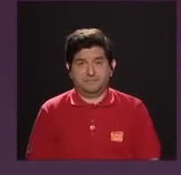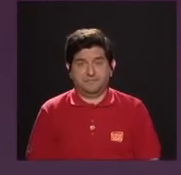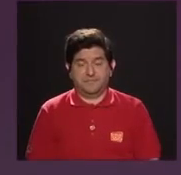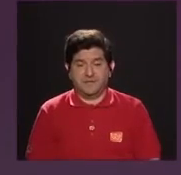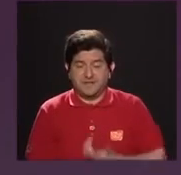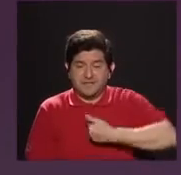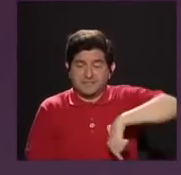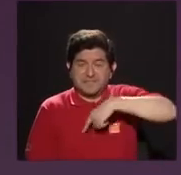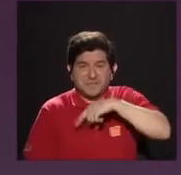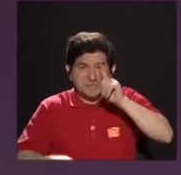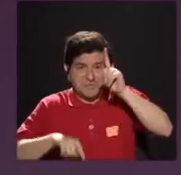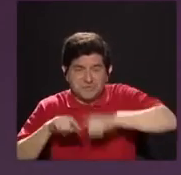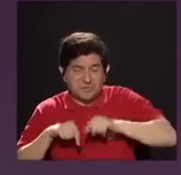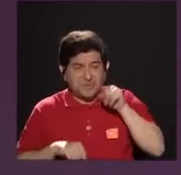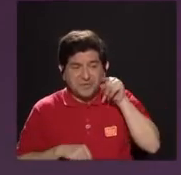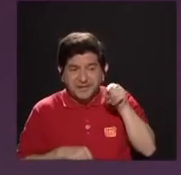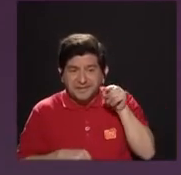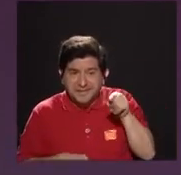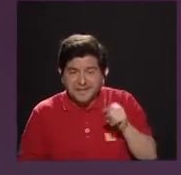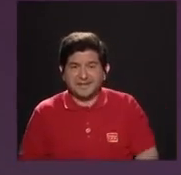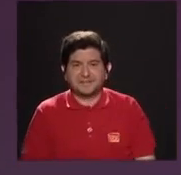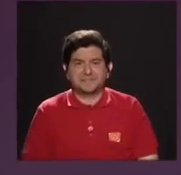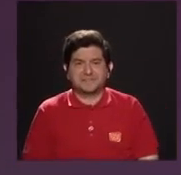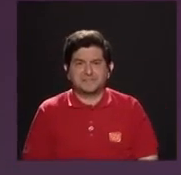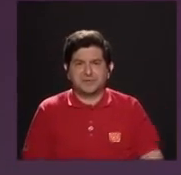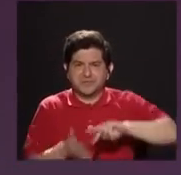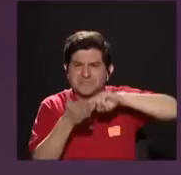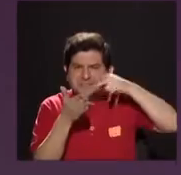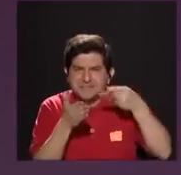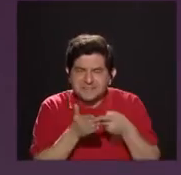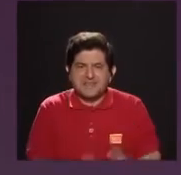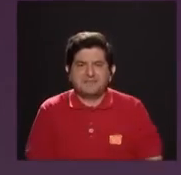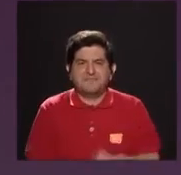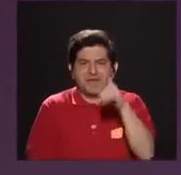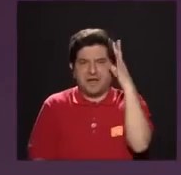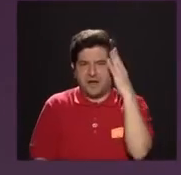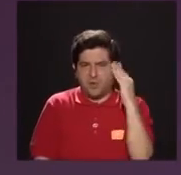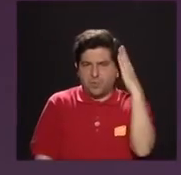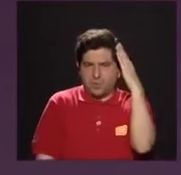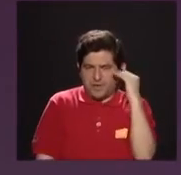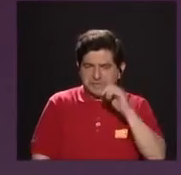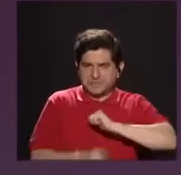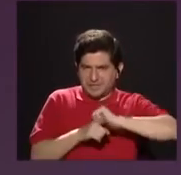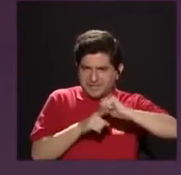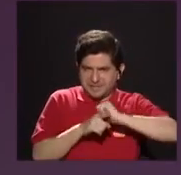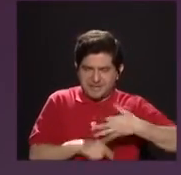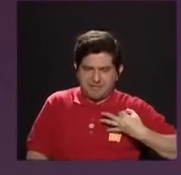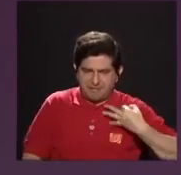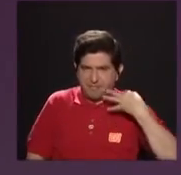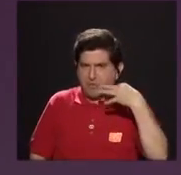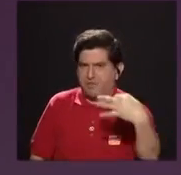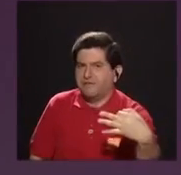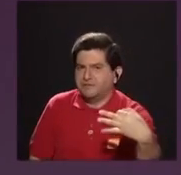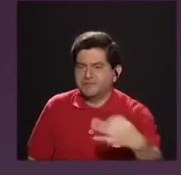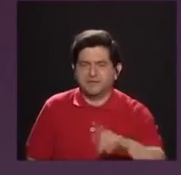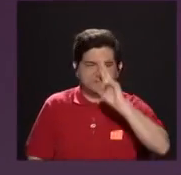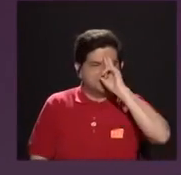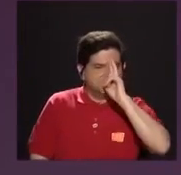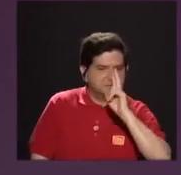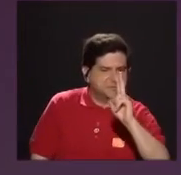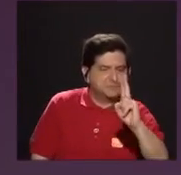si no logramos que eso de verdad se convierta en una vivencia, en una práctica cotidiana, el